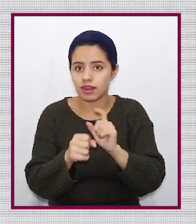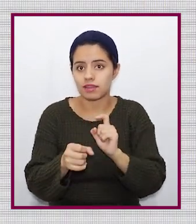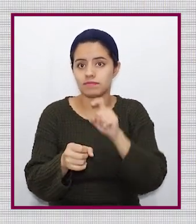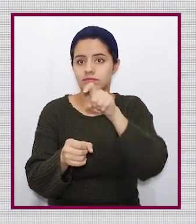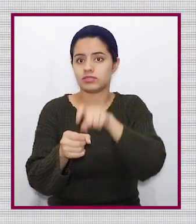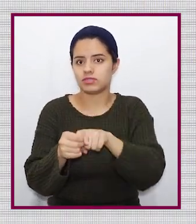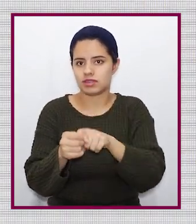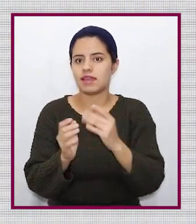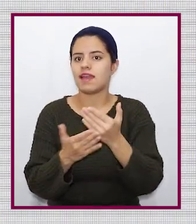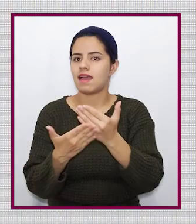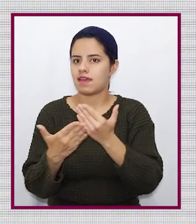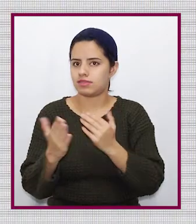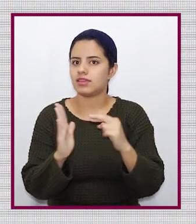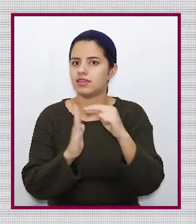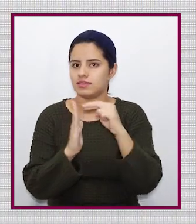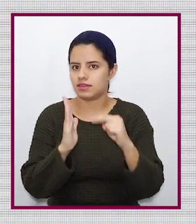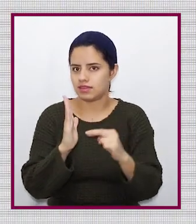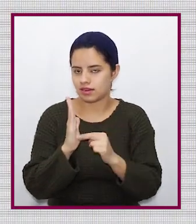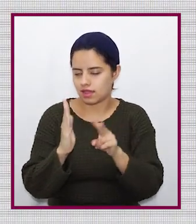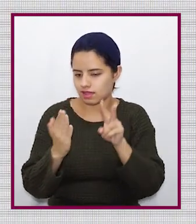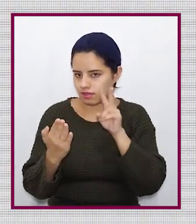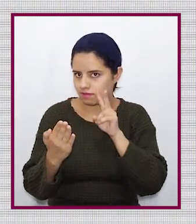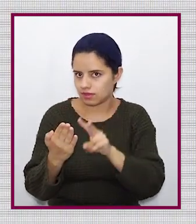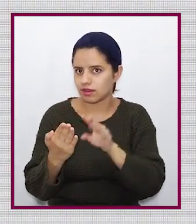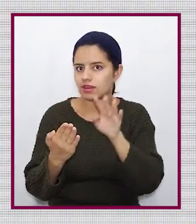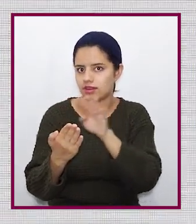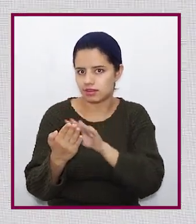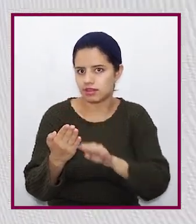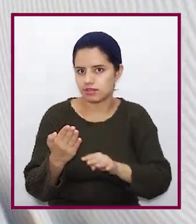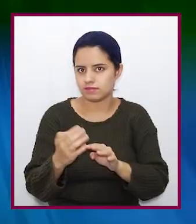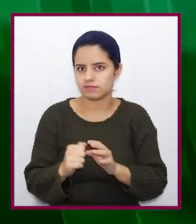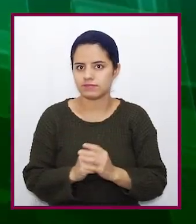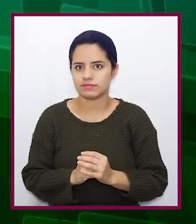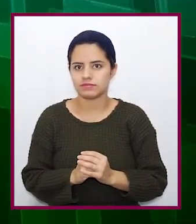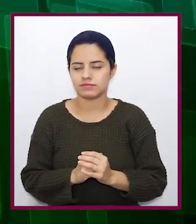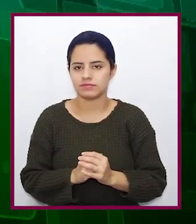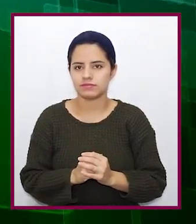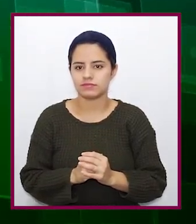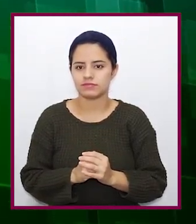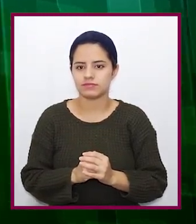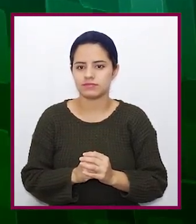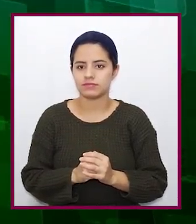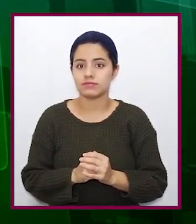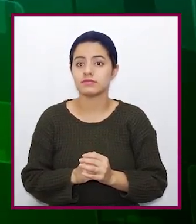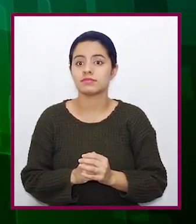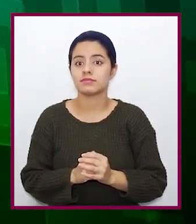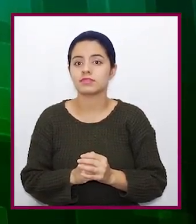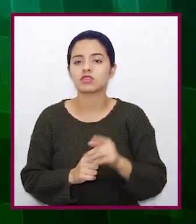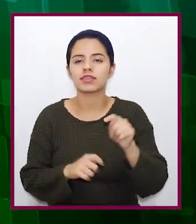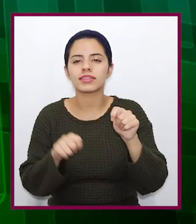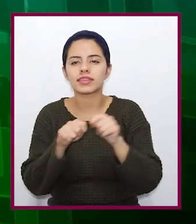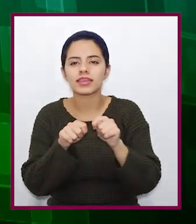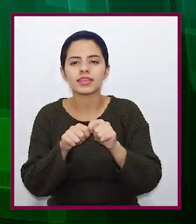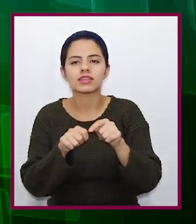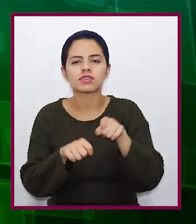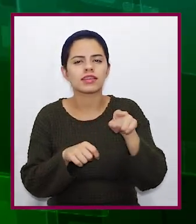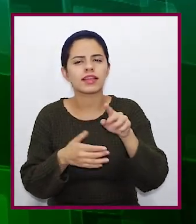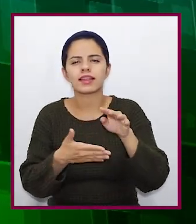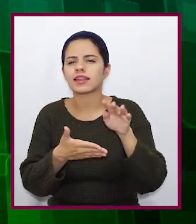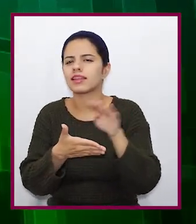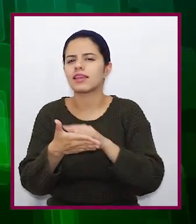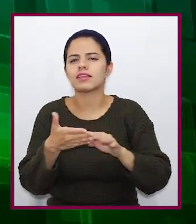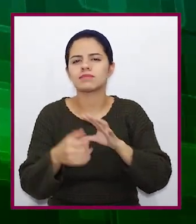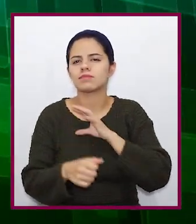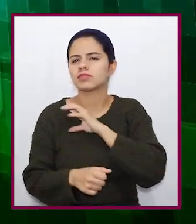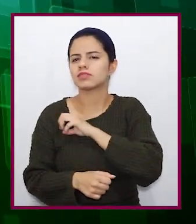Así, propiciarán el respeto al derecho digital. Oiga, tía, usted que es la lectora más apasionada